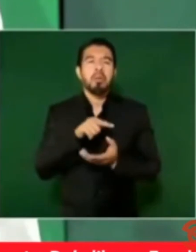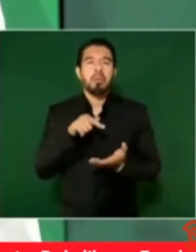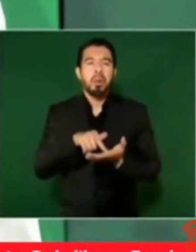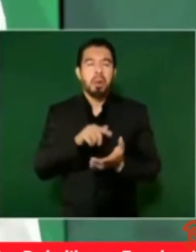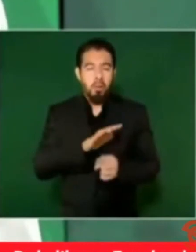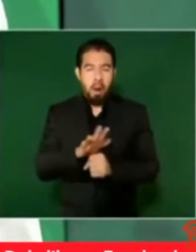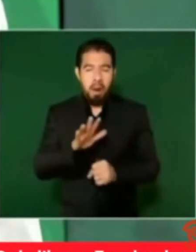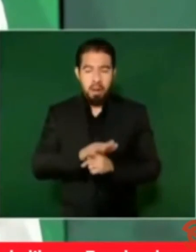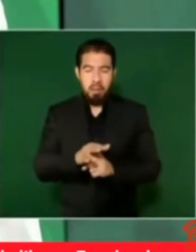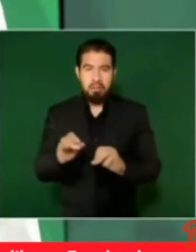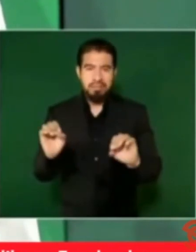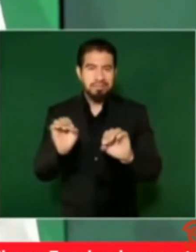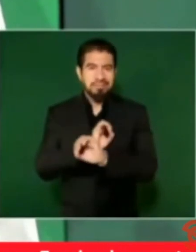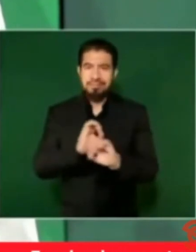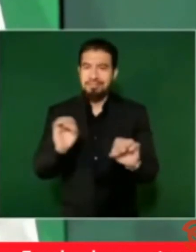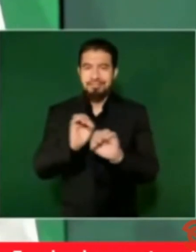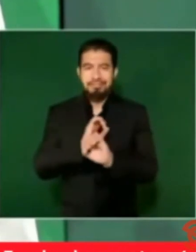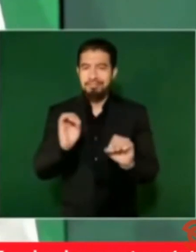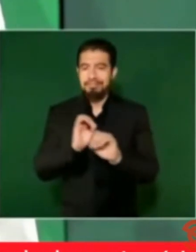Nada.